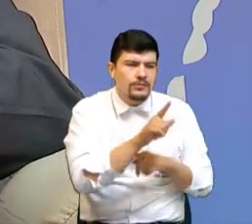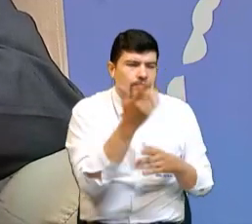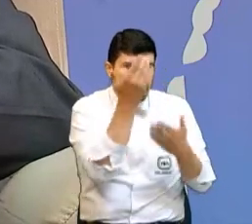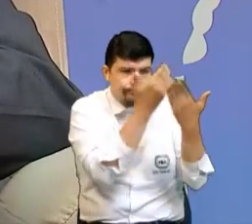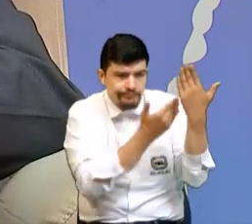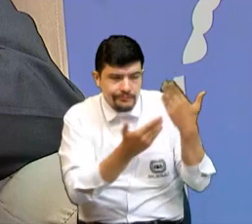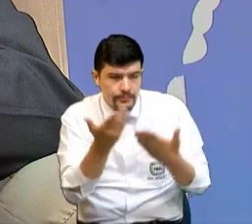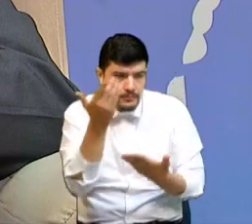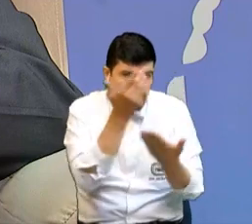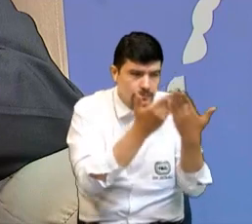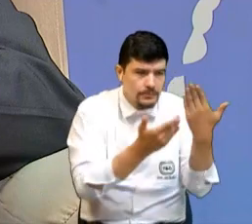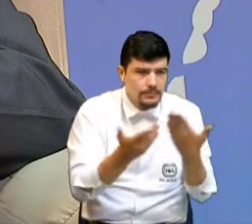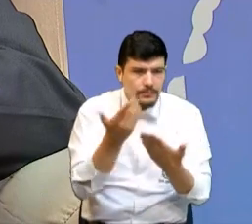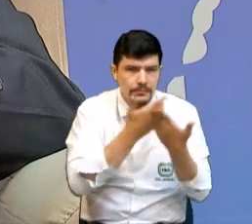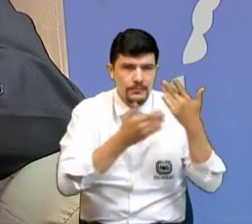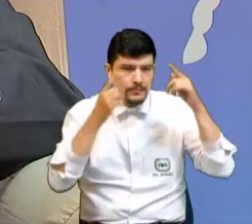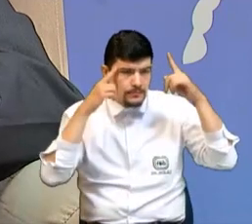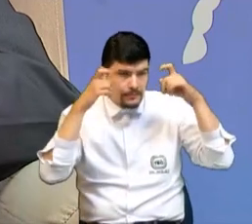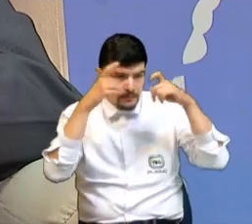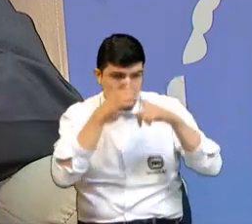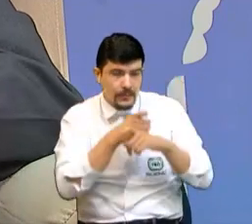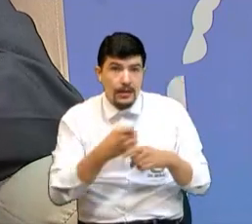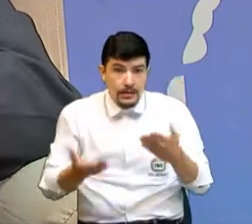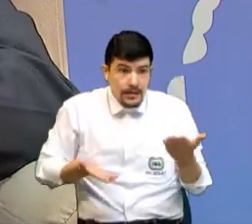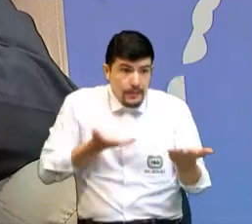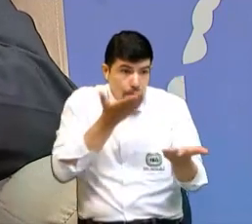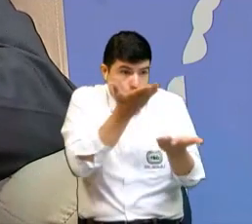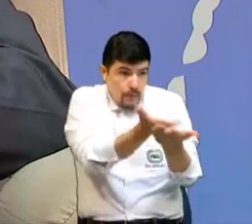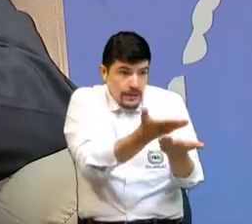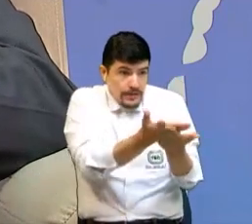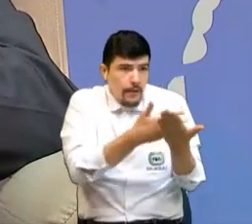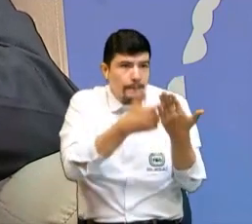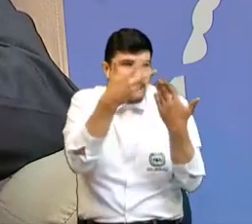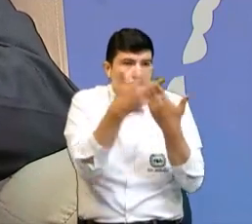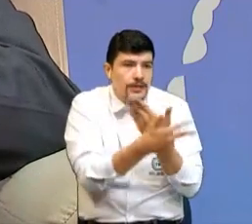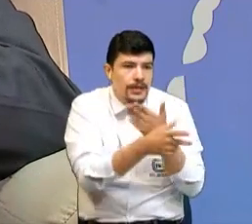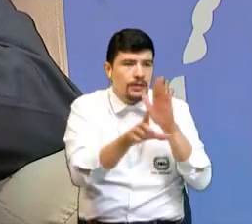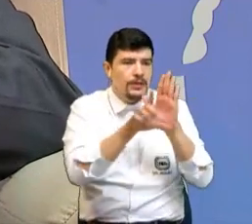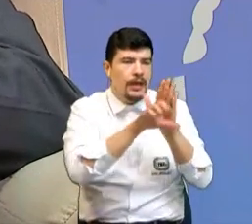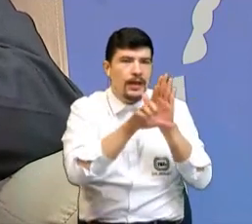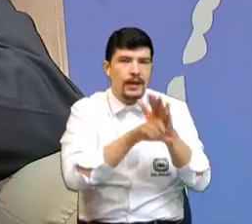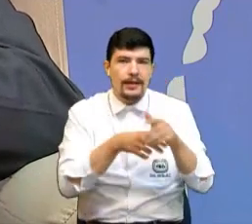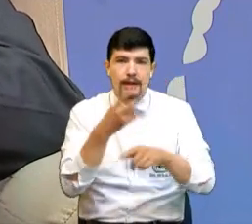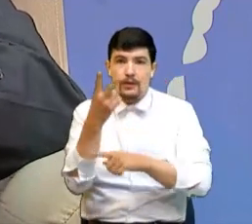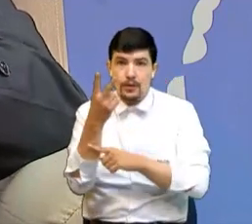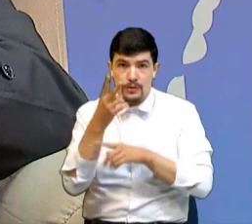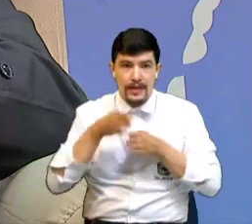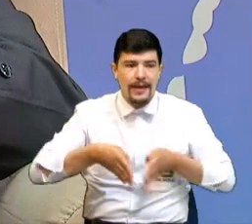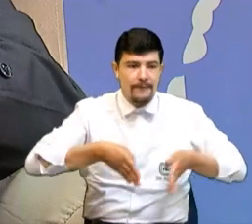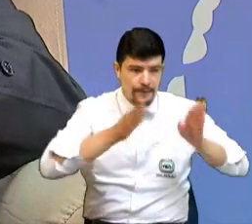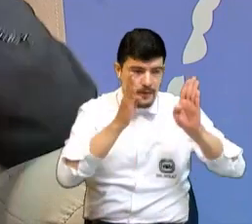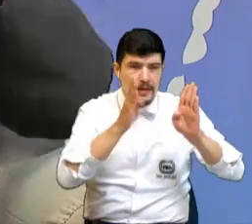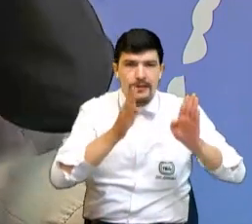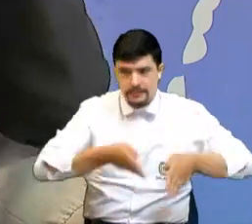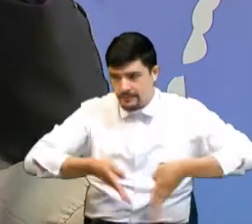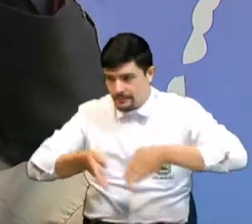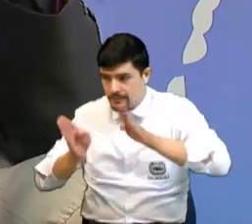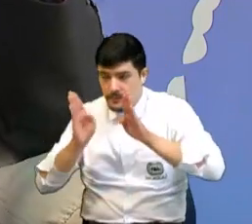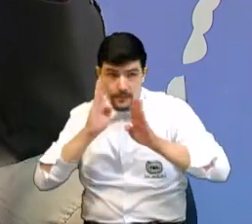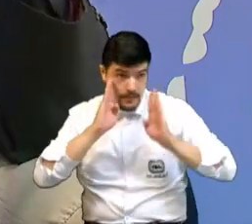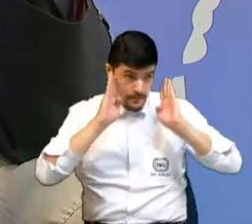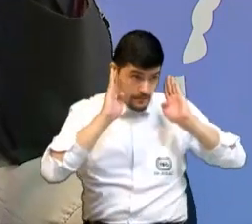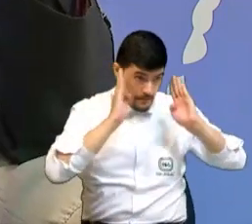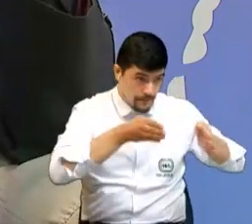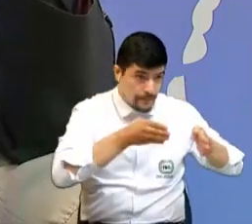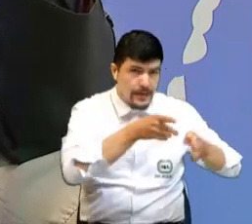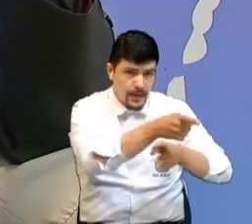estudiando, se ha presentado un proyecto que tiene dos vertientes. La una,